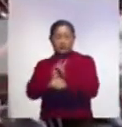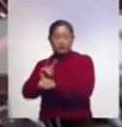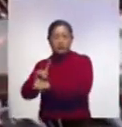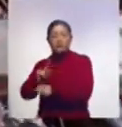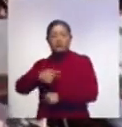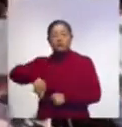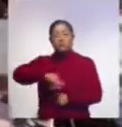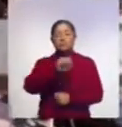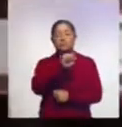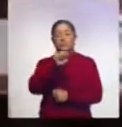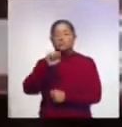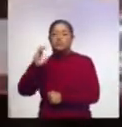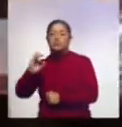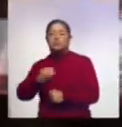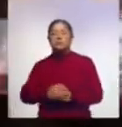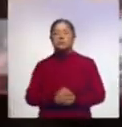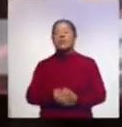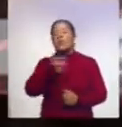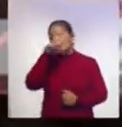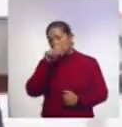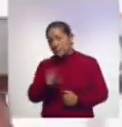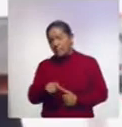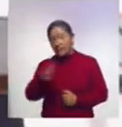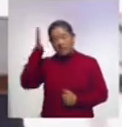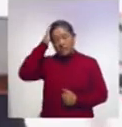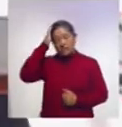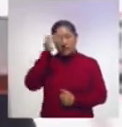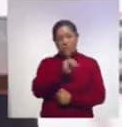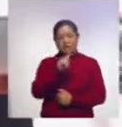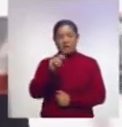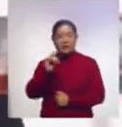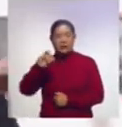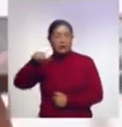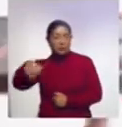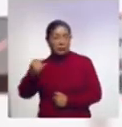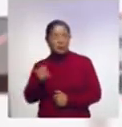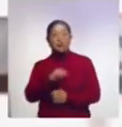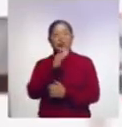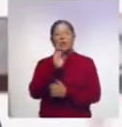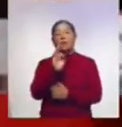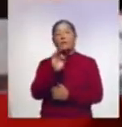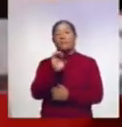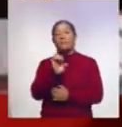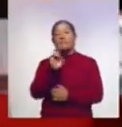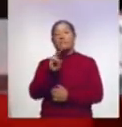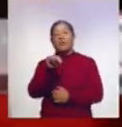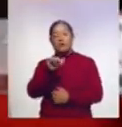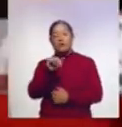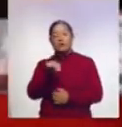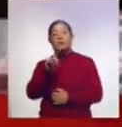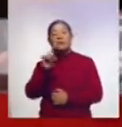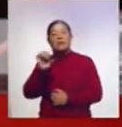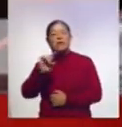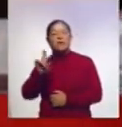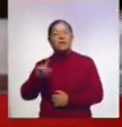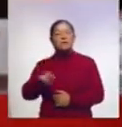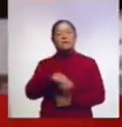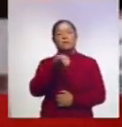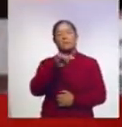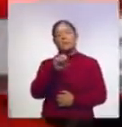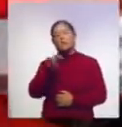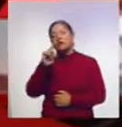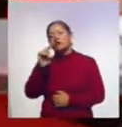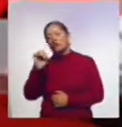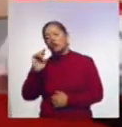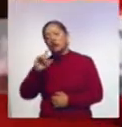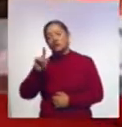secretario de Seguridad Ciudadana, así como la titular del ITJ, Anabella Gutiérrez Hernández, Ramón Rafael Rodríguez Mendoza, consejero jurídico